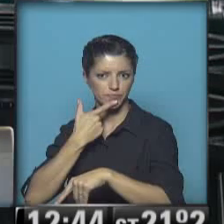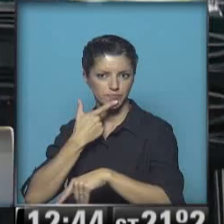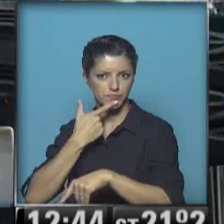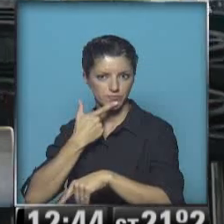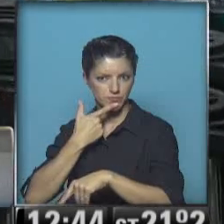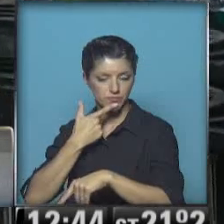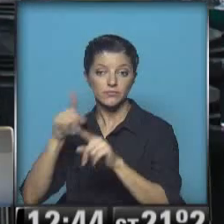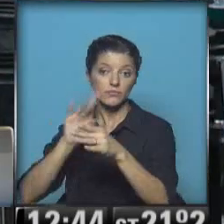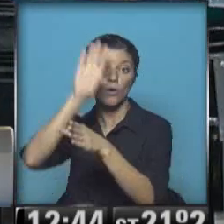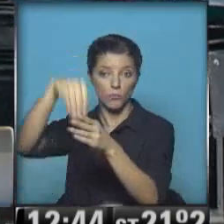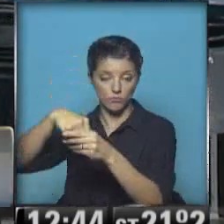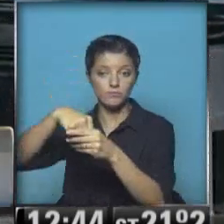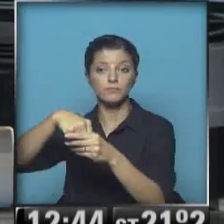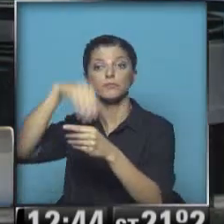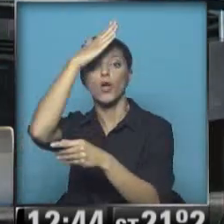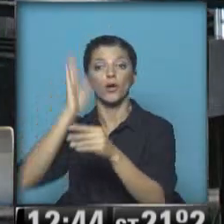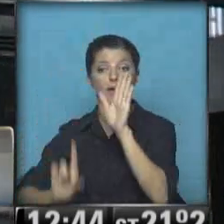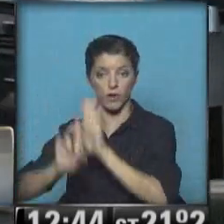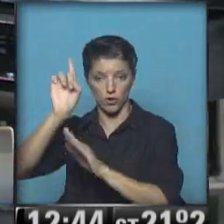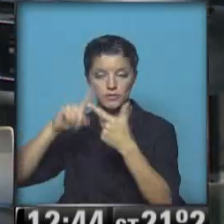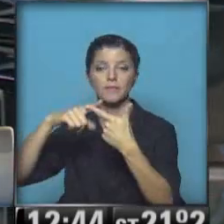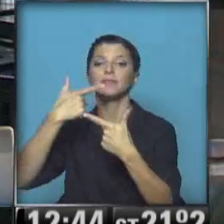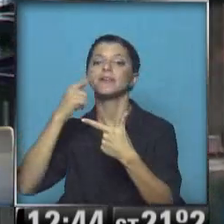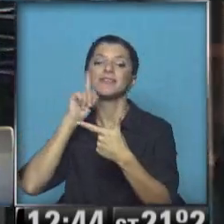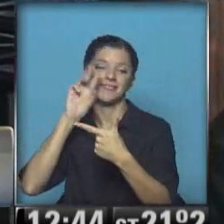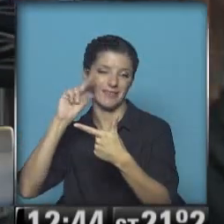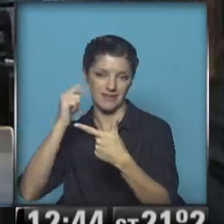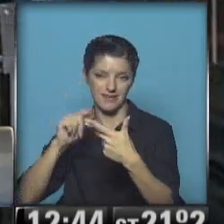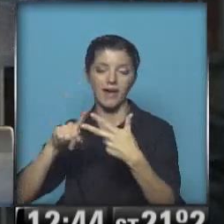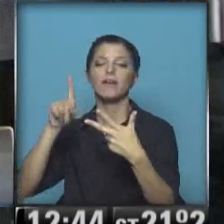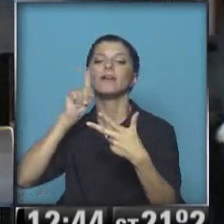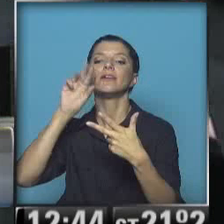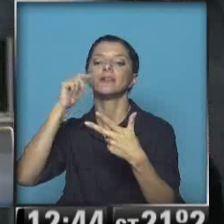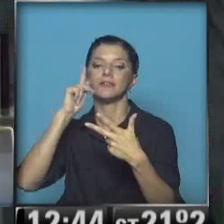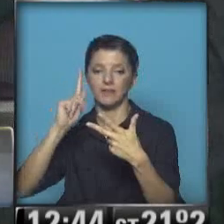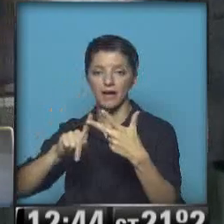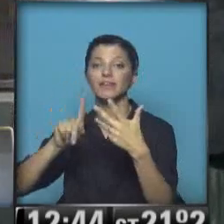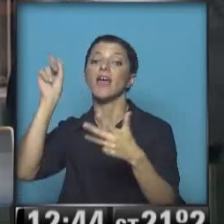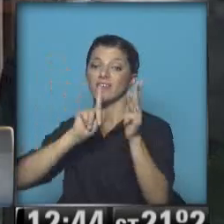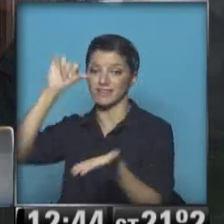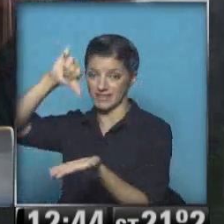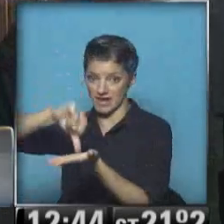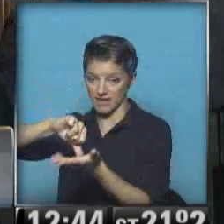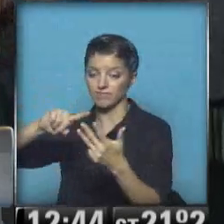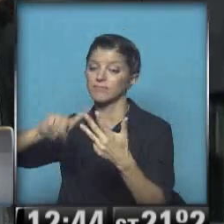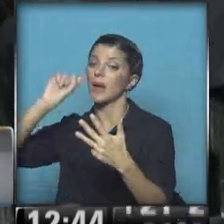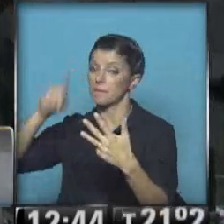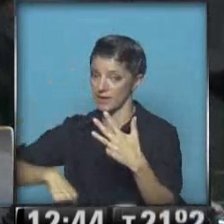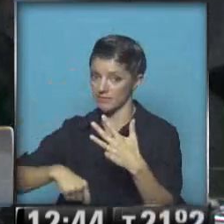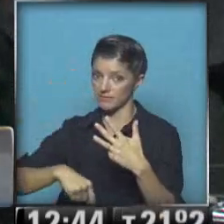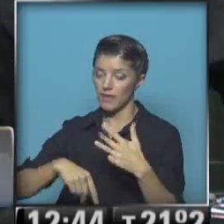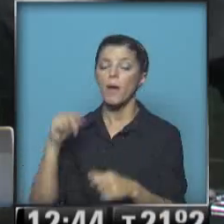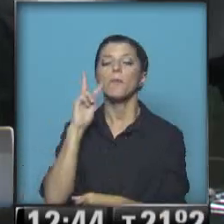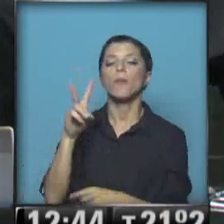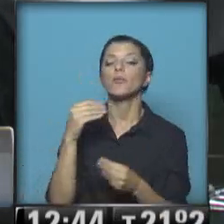el que incluía Corea del Norte Siria Irak y a veces también Irán digamos vamos viendo có se